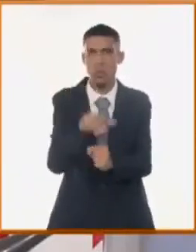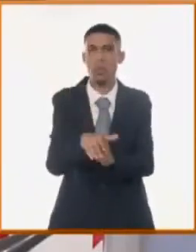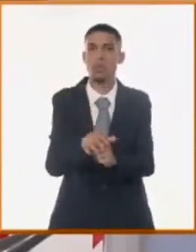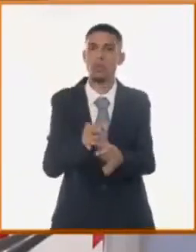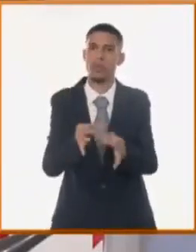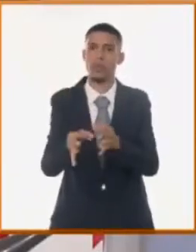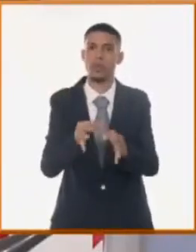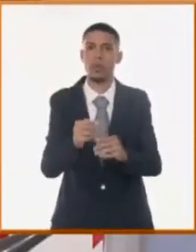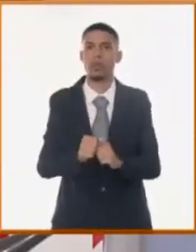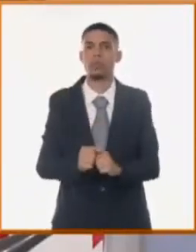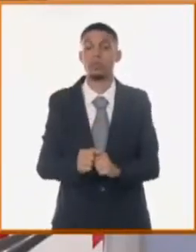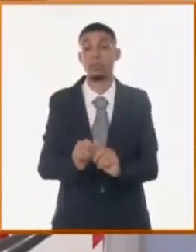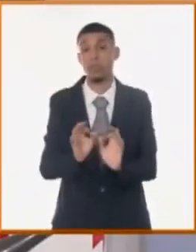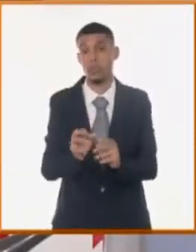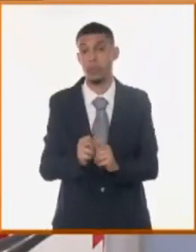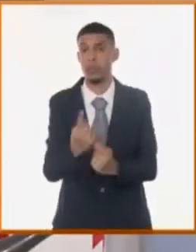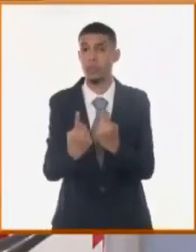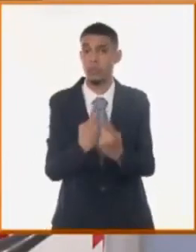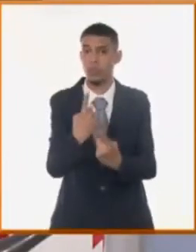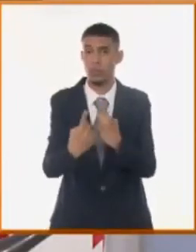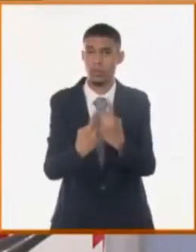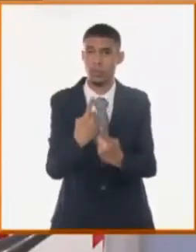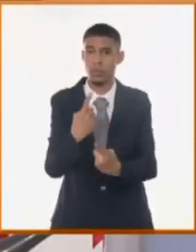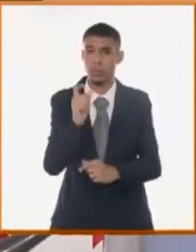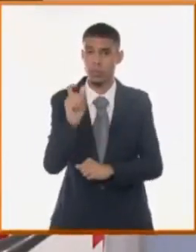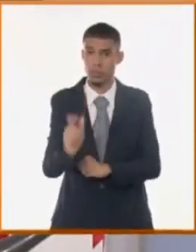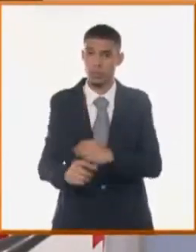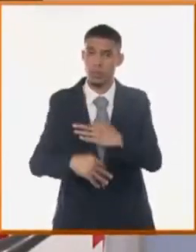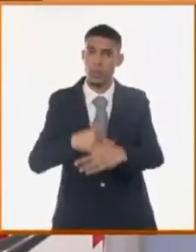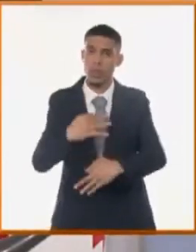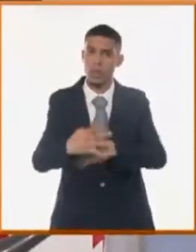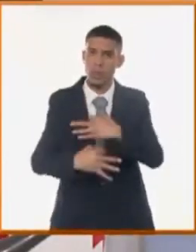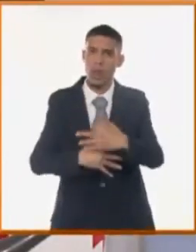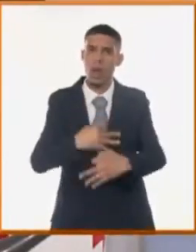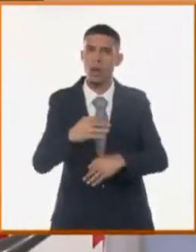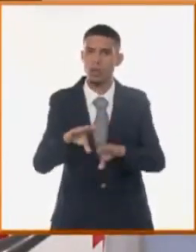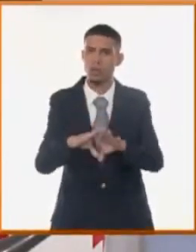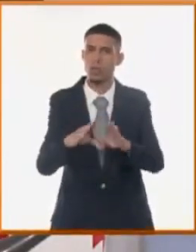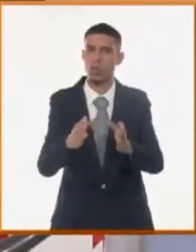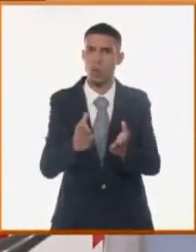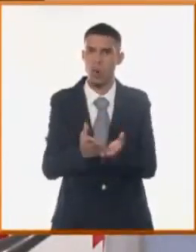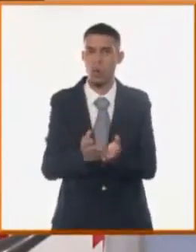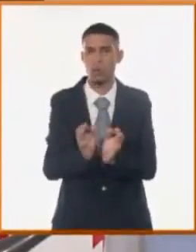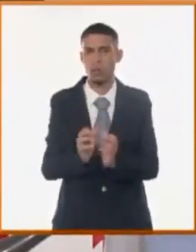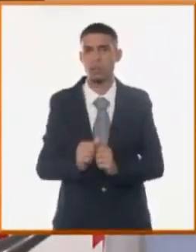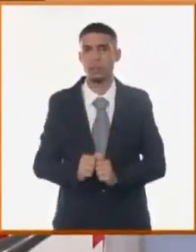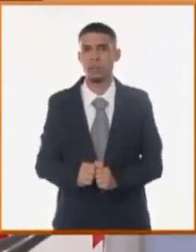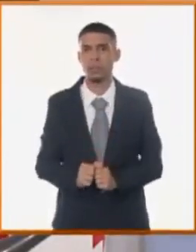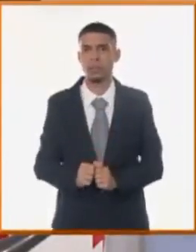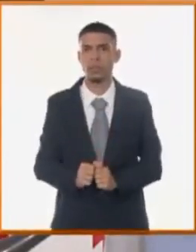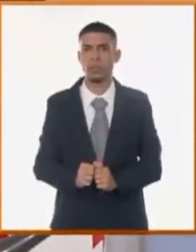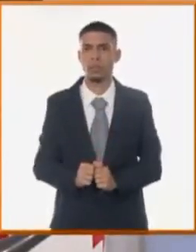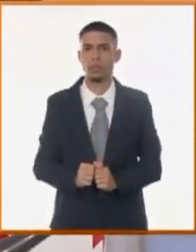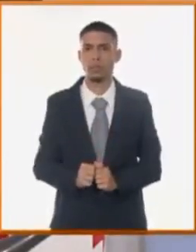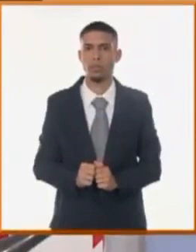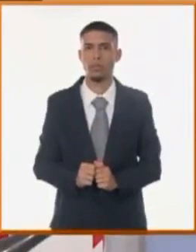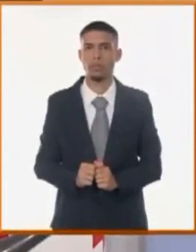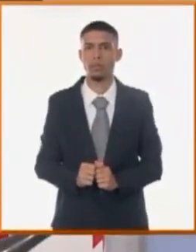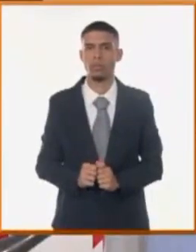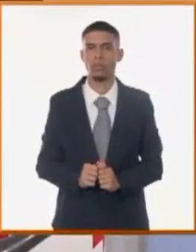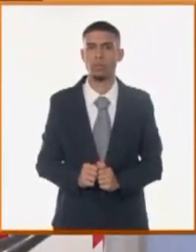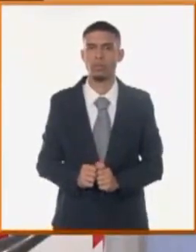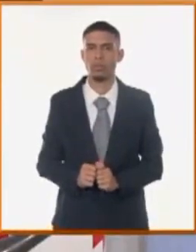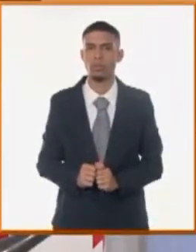que algunas en sus intervenciones también podrán ser abordadas Y bueno, creo que